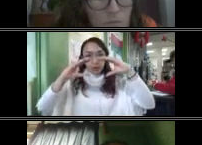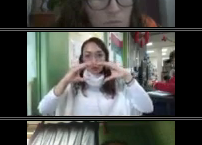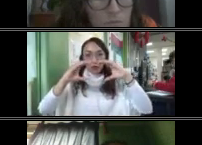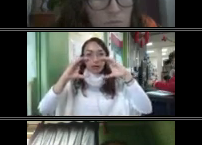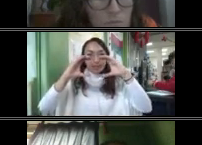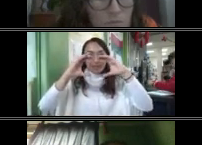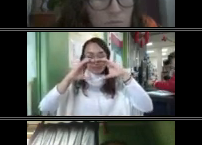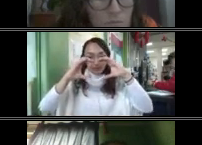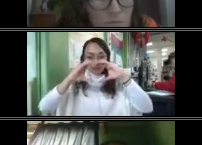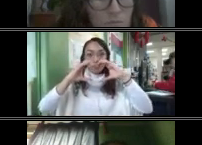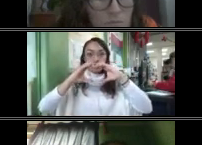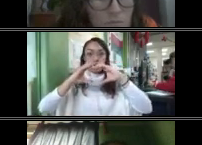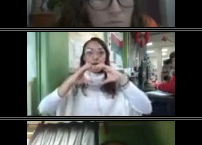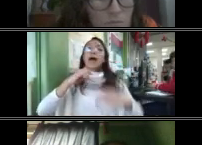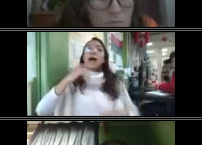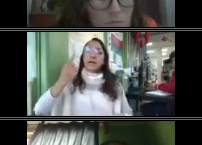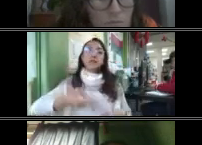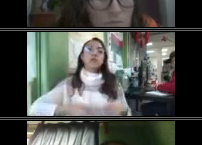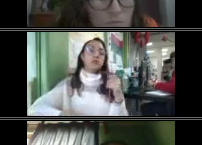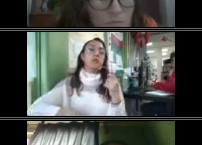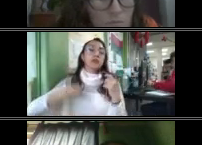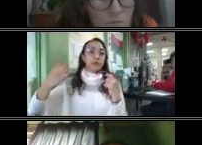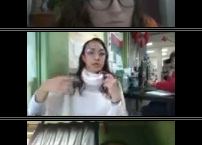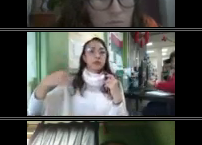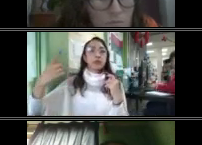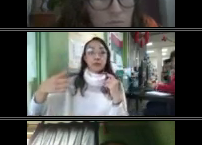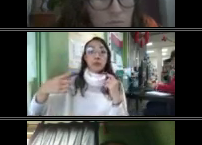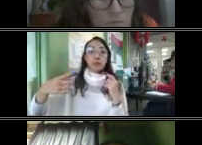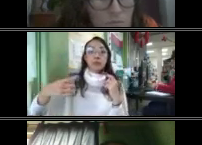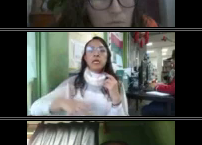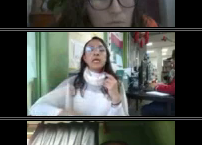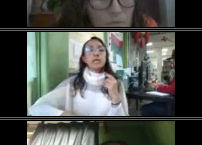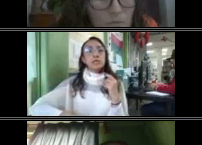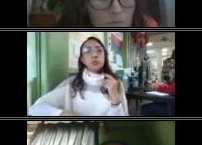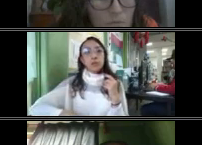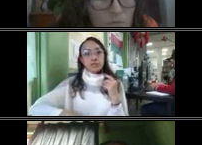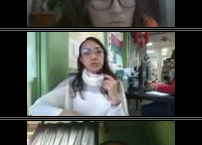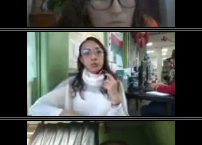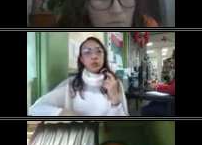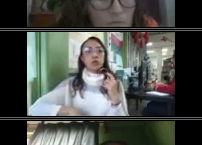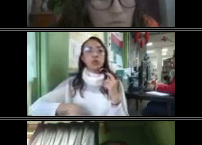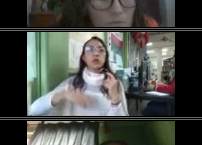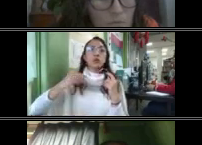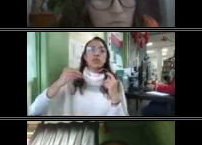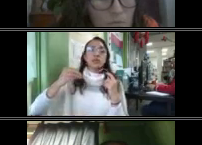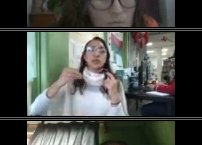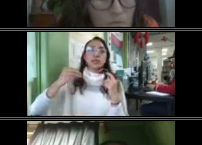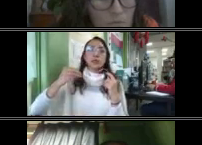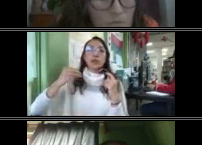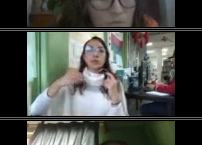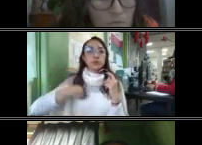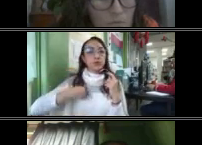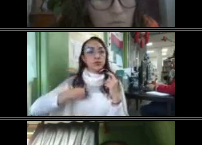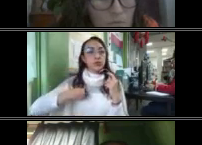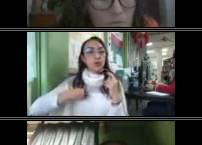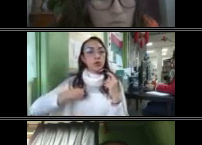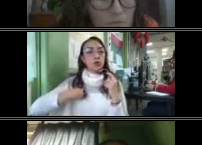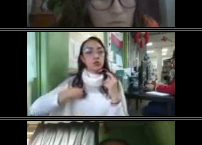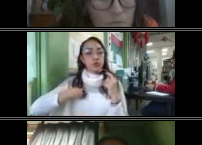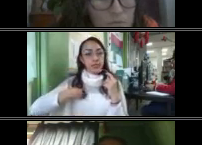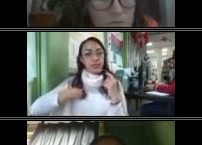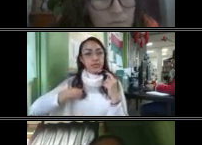lo mismo, pero con la letra C. Ahí yo estoy modificando el idioma. Y eso pasa mucho con cuestiones cuando